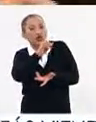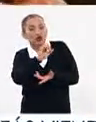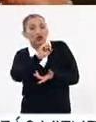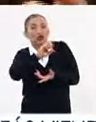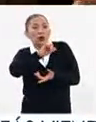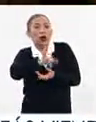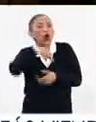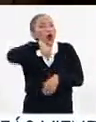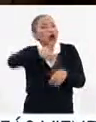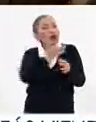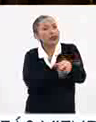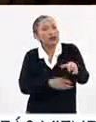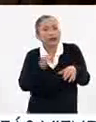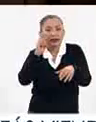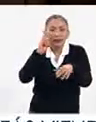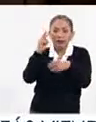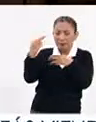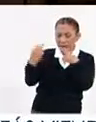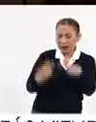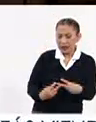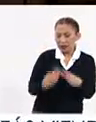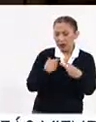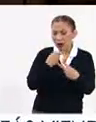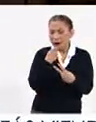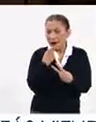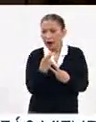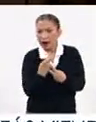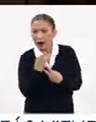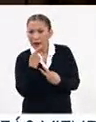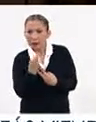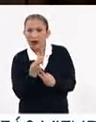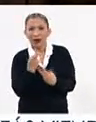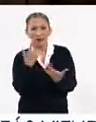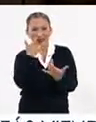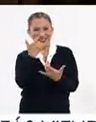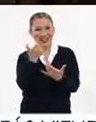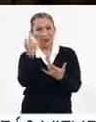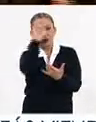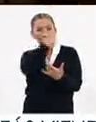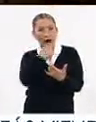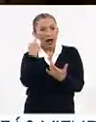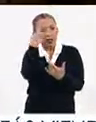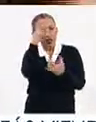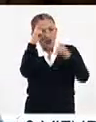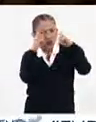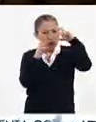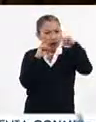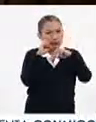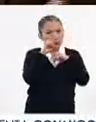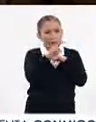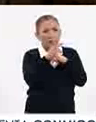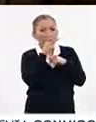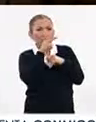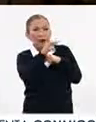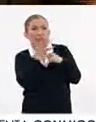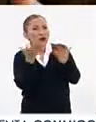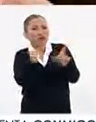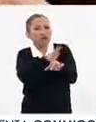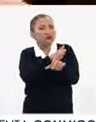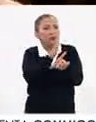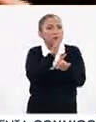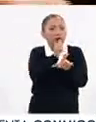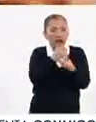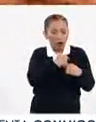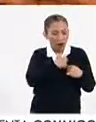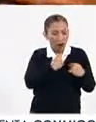Esta tarde, mi bien, cuando te hablaba, ¿no? Como en tu rostro y tus acciones vía, que con palabras no te persuadía, que